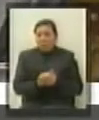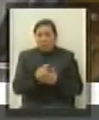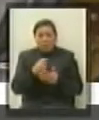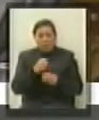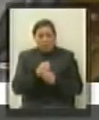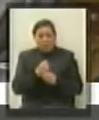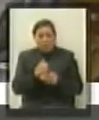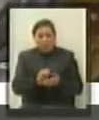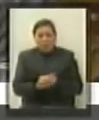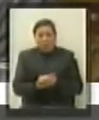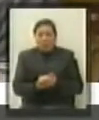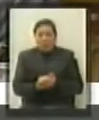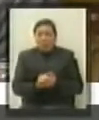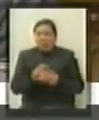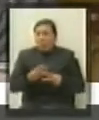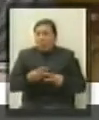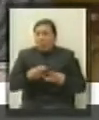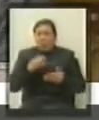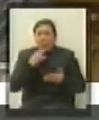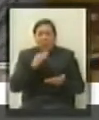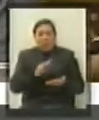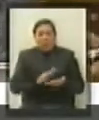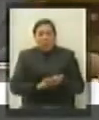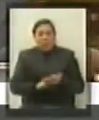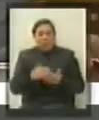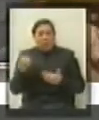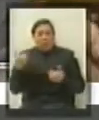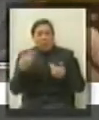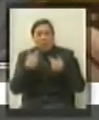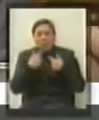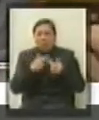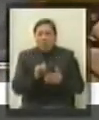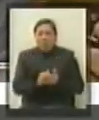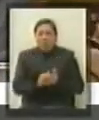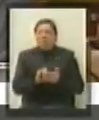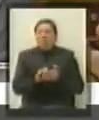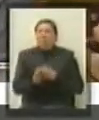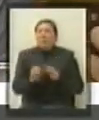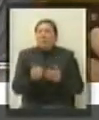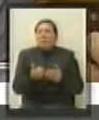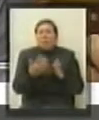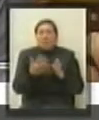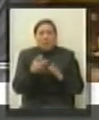empleos perdidos, los bienes destruidos, las inversiones perdidas? ¿Qué hicieron?